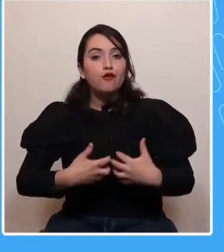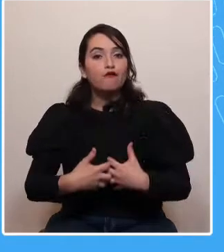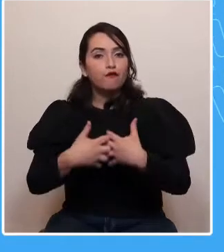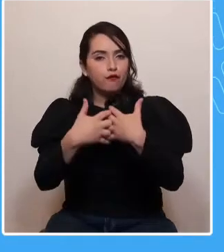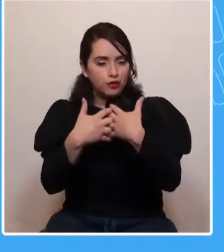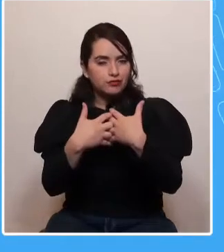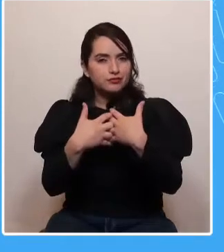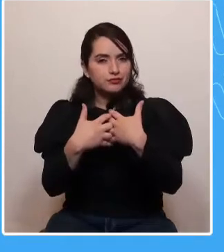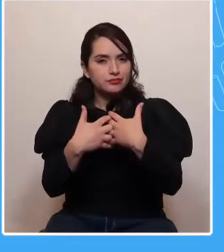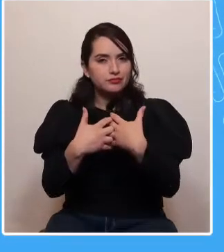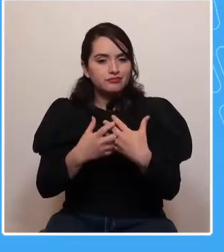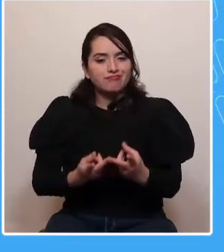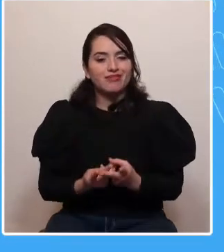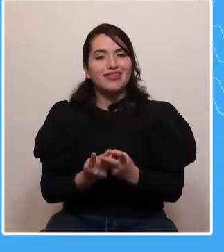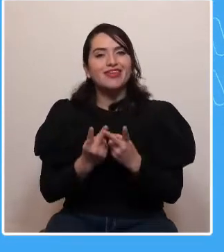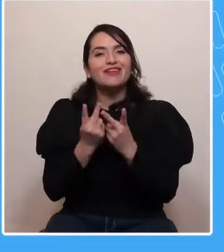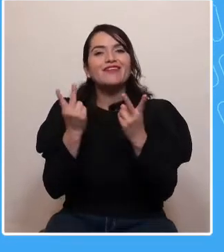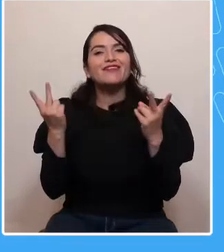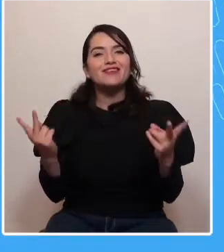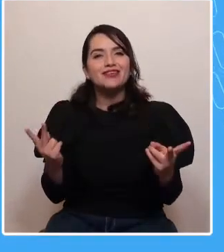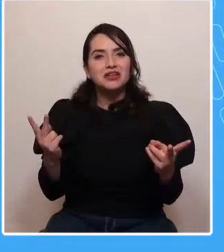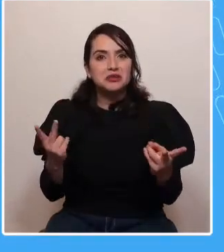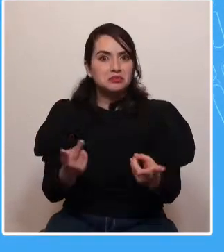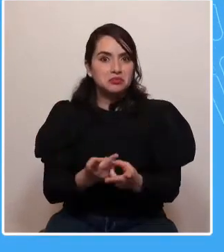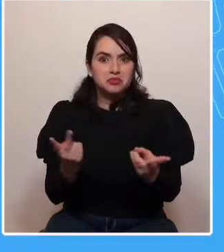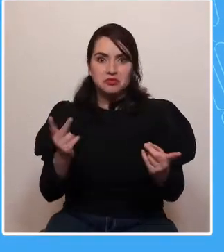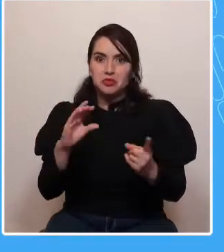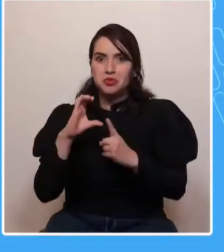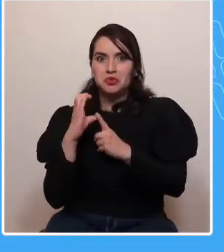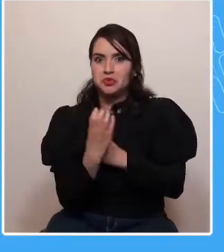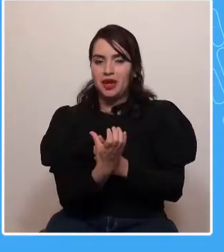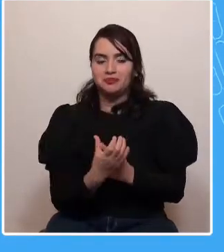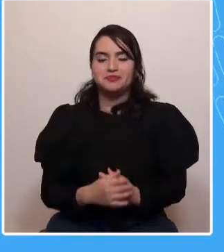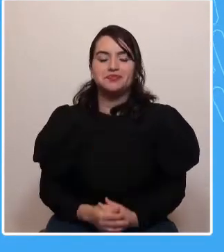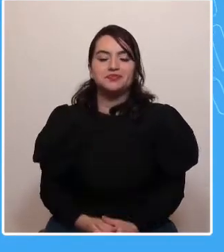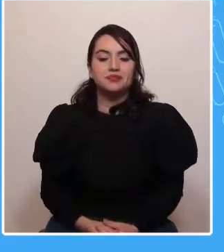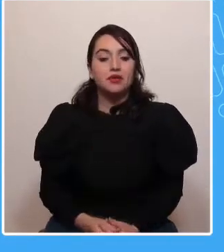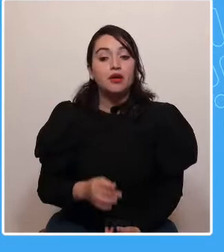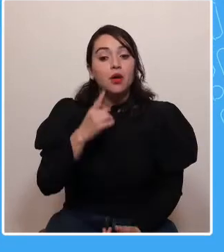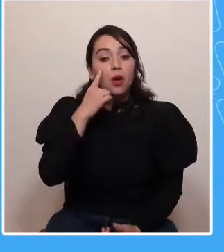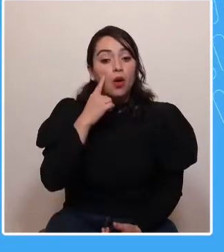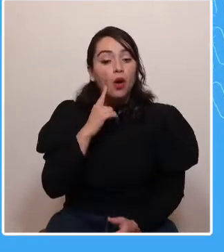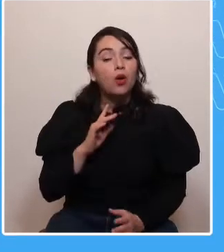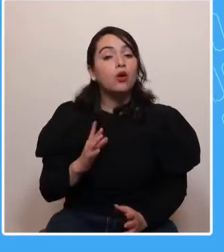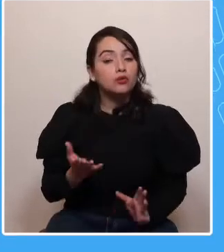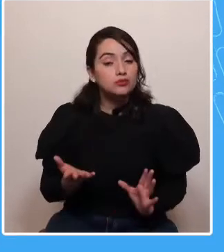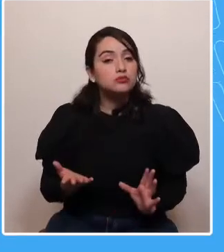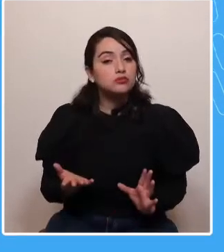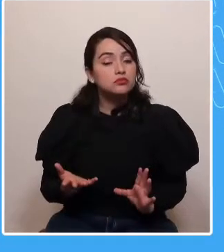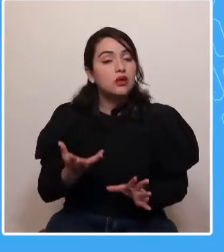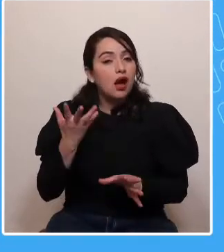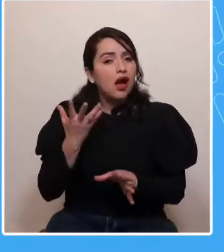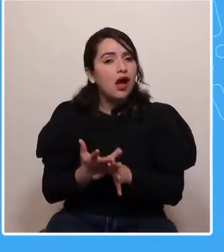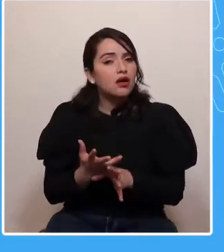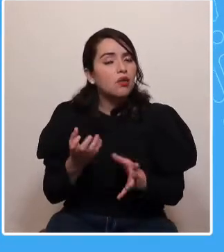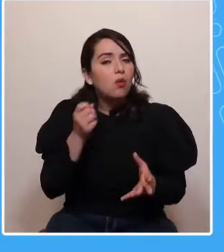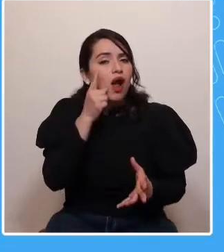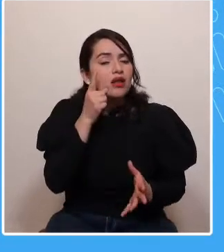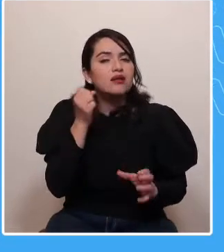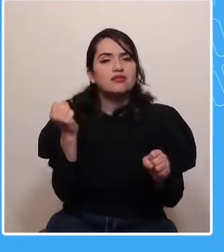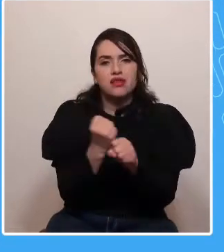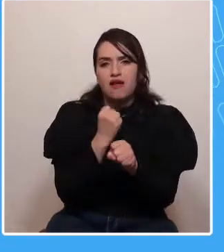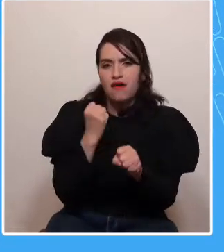y divulgación del dominio público, que, ojo, está compuesto por aquellas obras